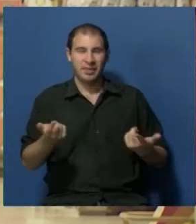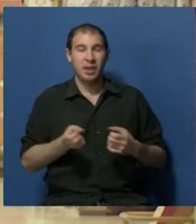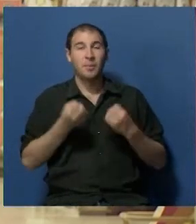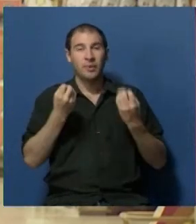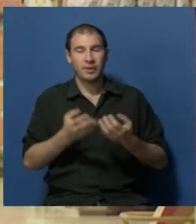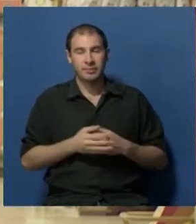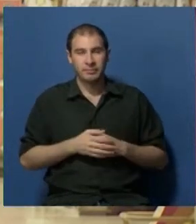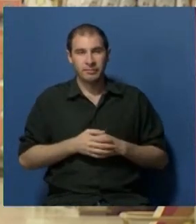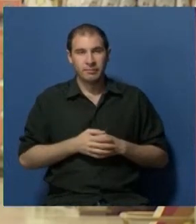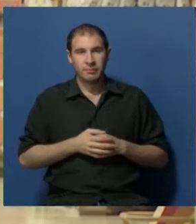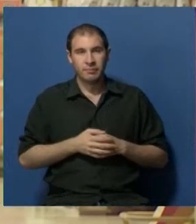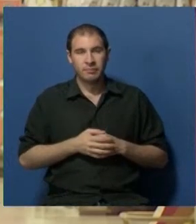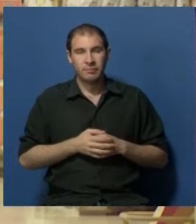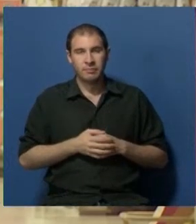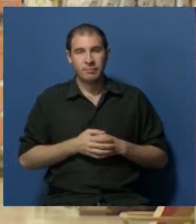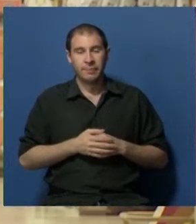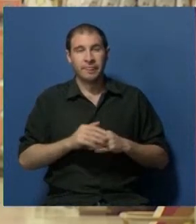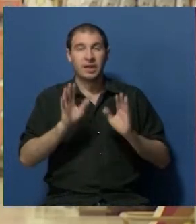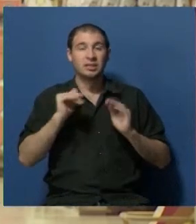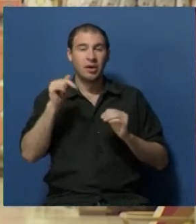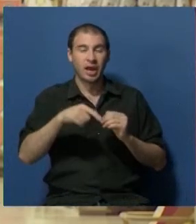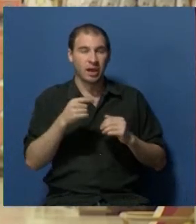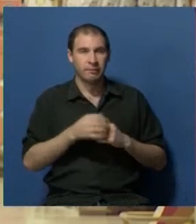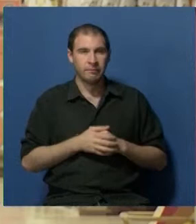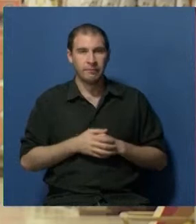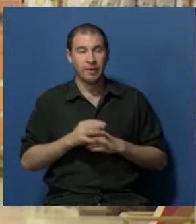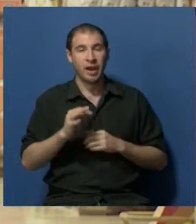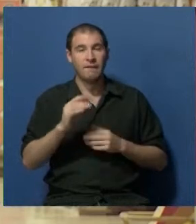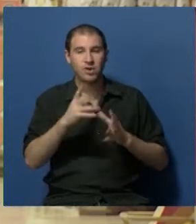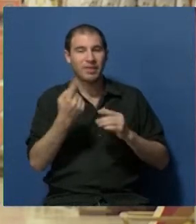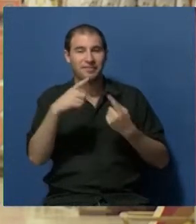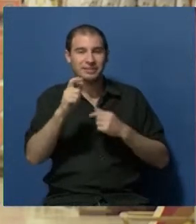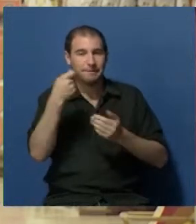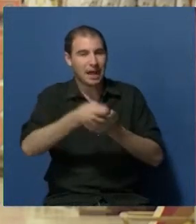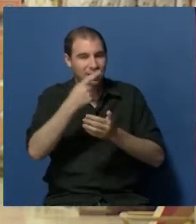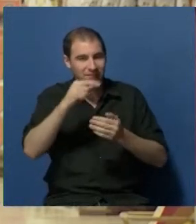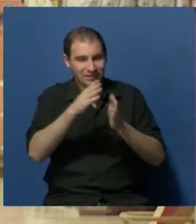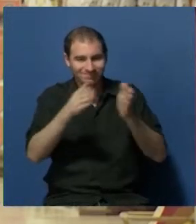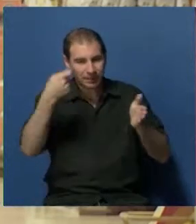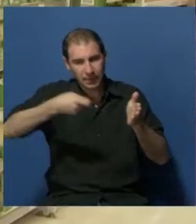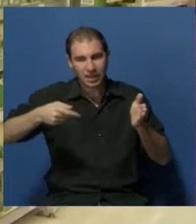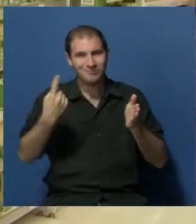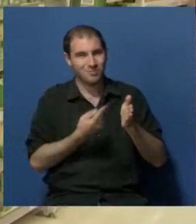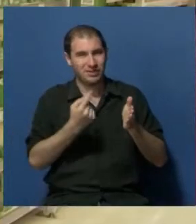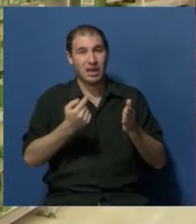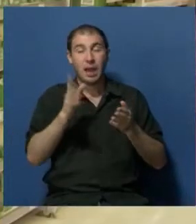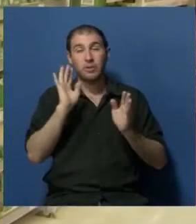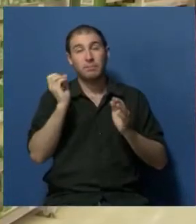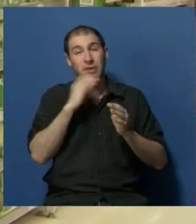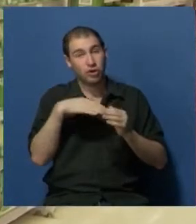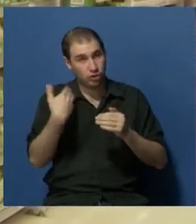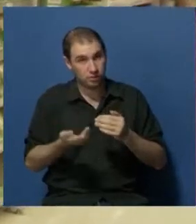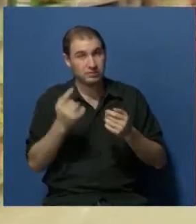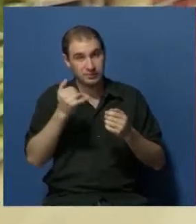Porque muy probablemente no lleguen de la misma manera a fin de mes que lo hacían antes. Lo hacen mucho mejor que quienes ganan